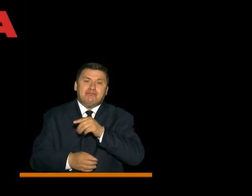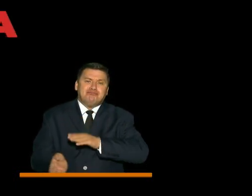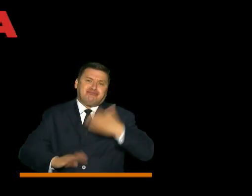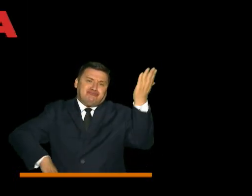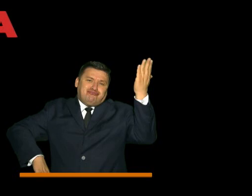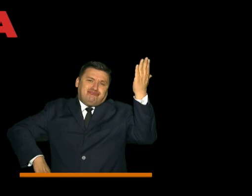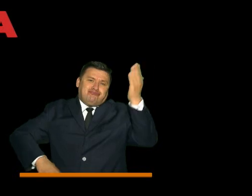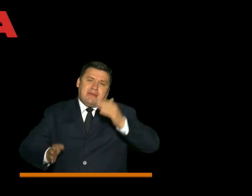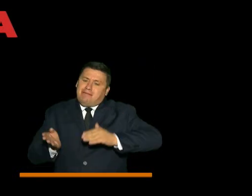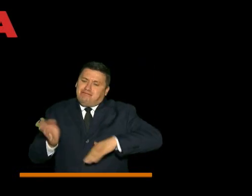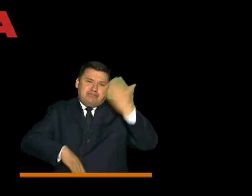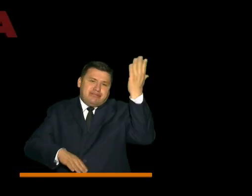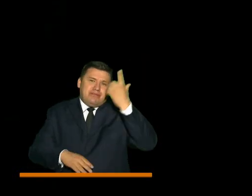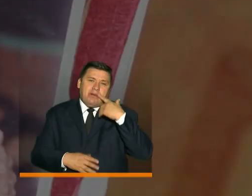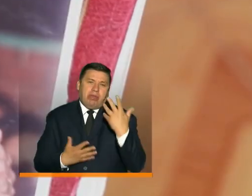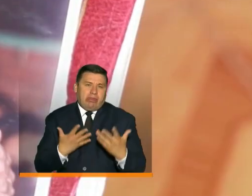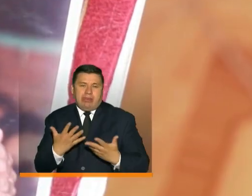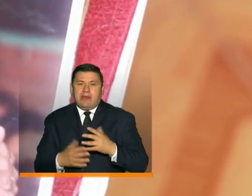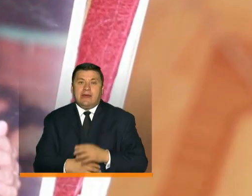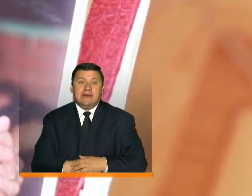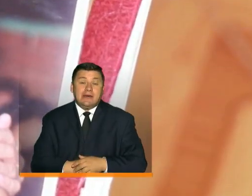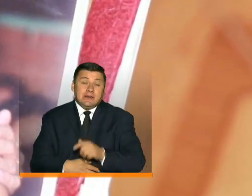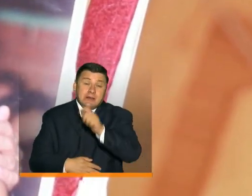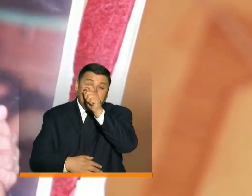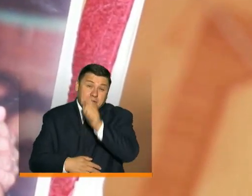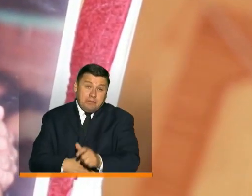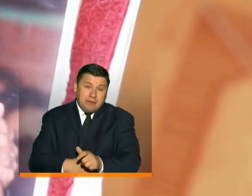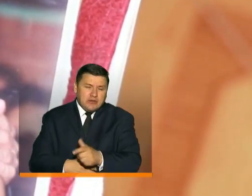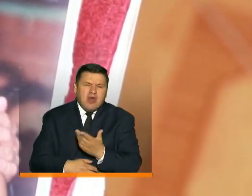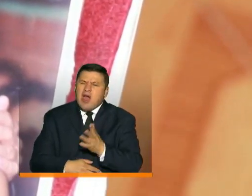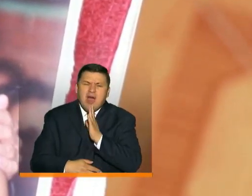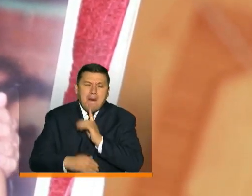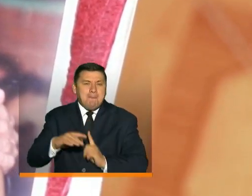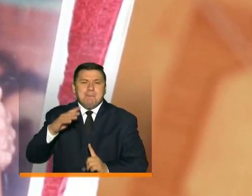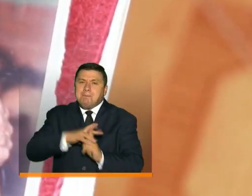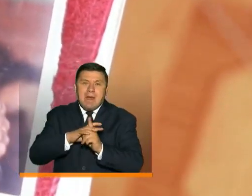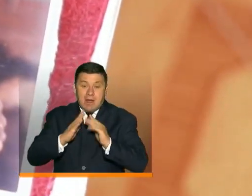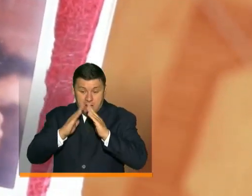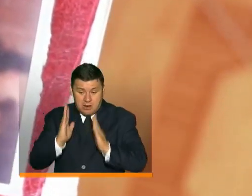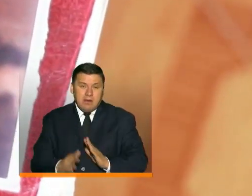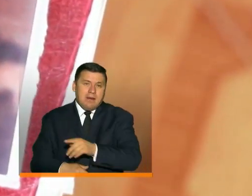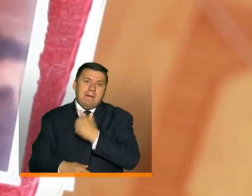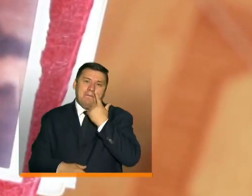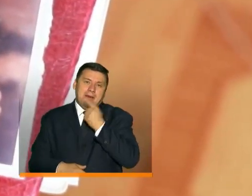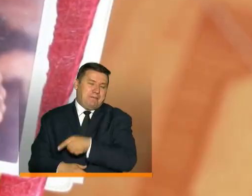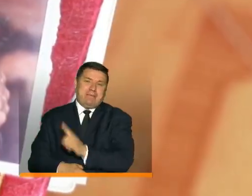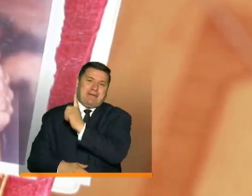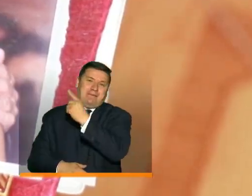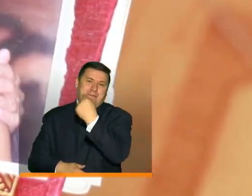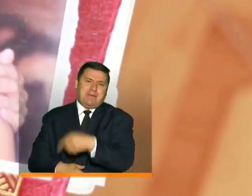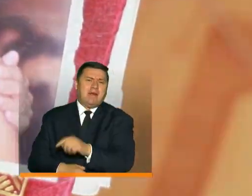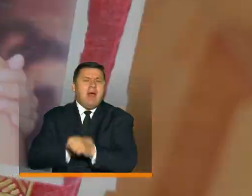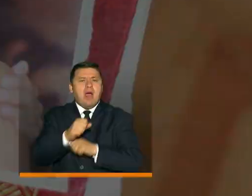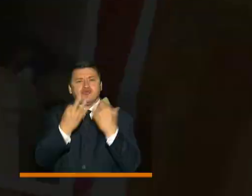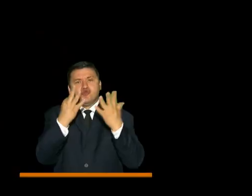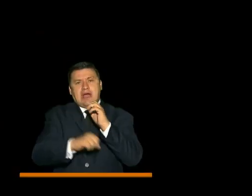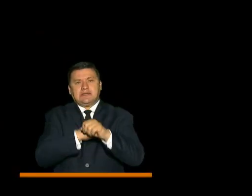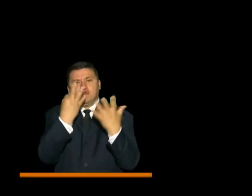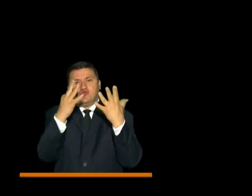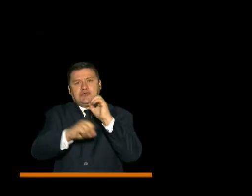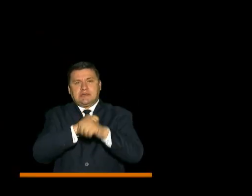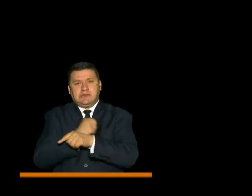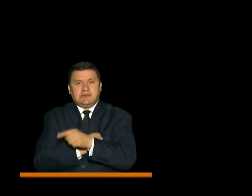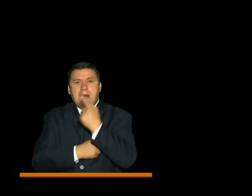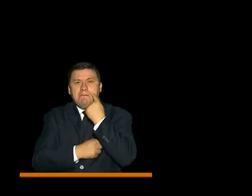batalla. La persona que inició con el contagio acá en la casa fue mi padre, una persona de 80 años.